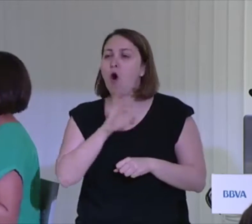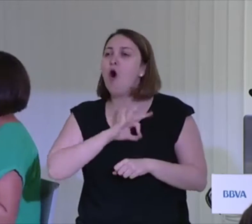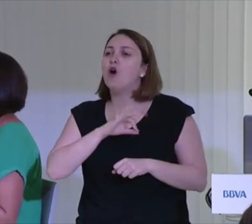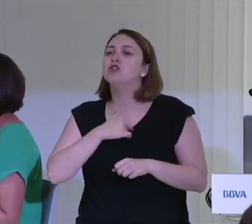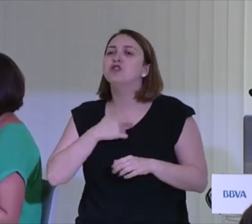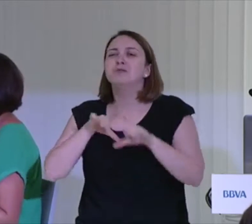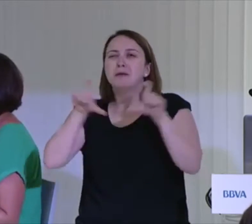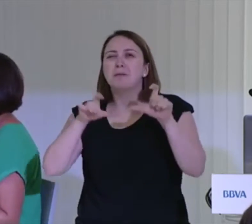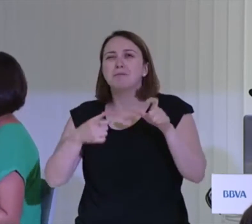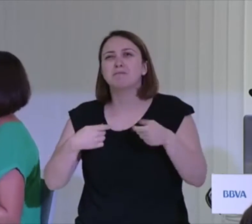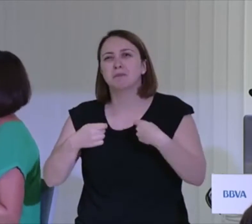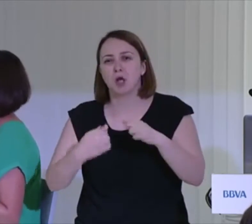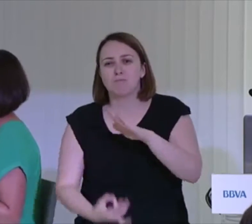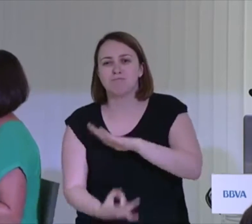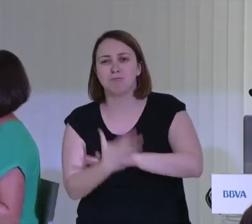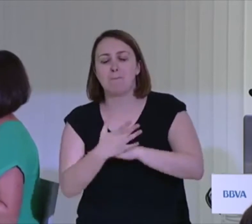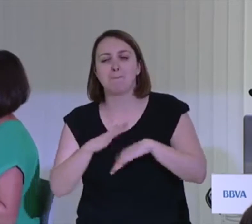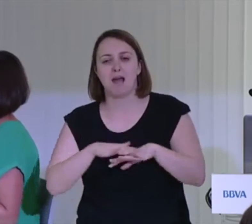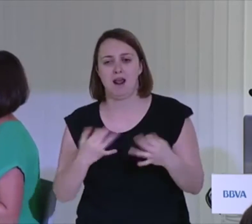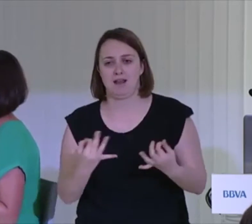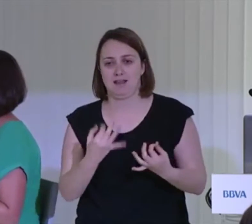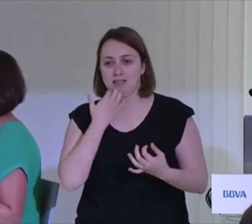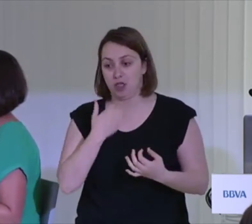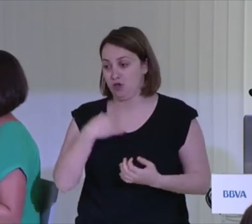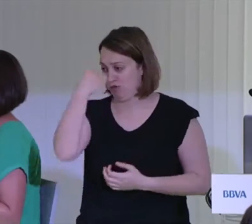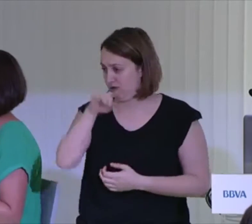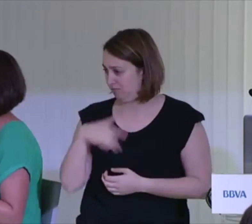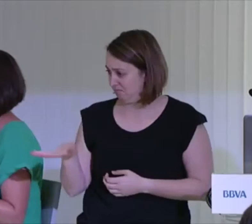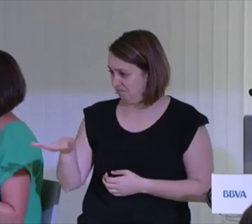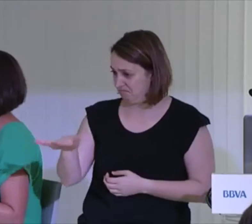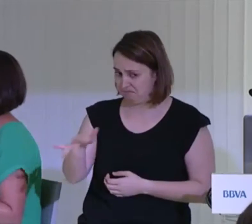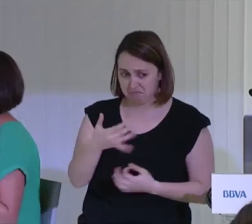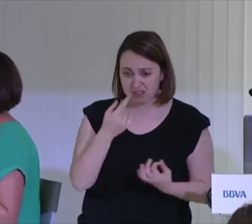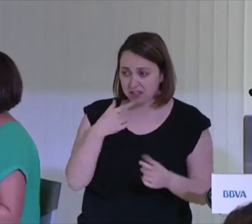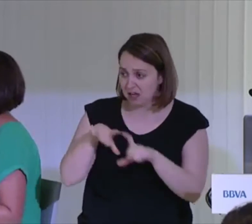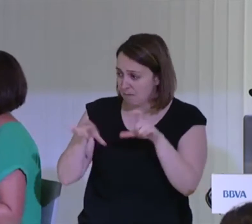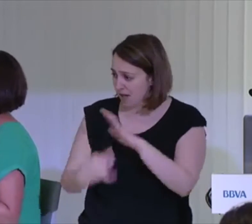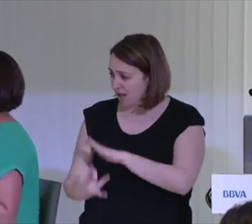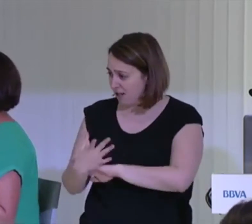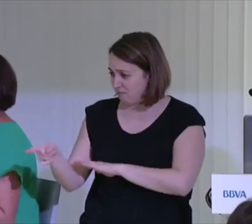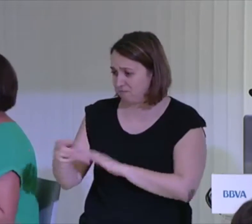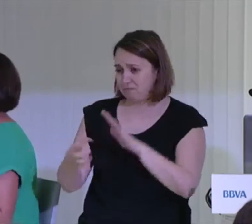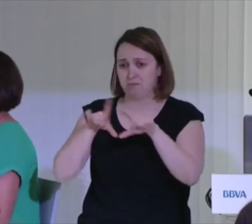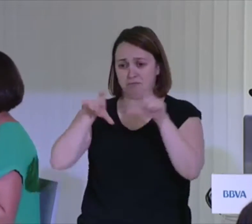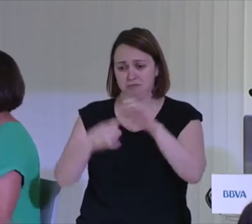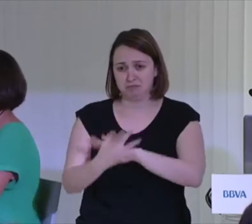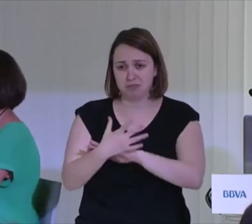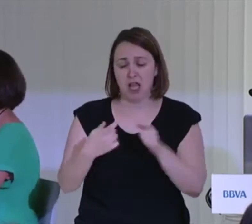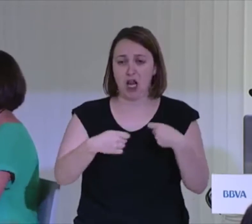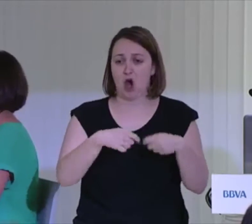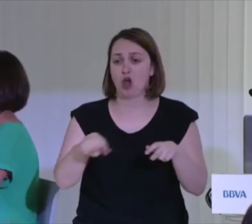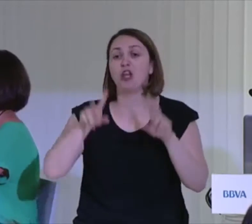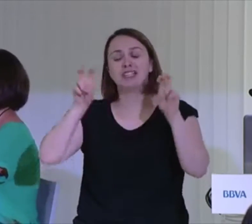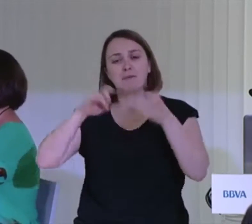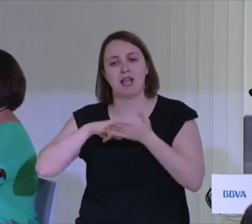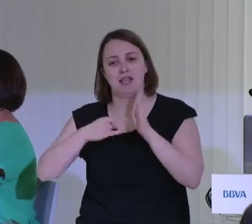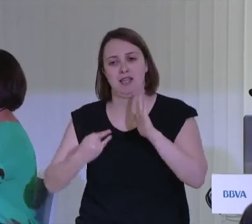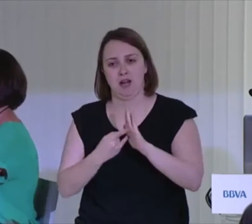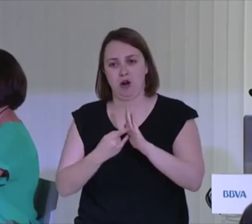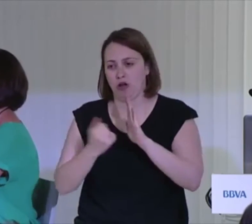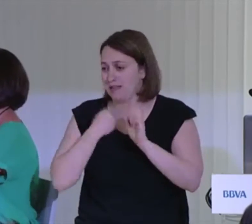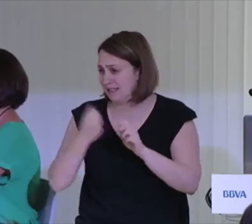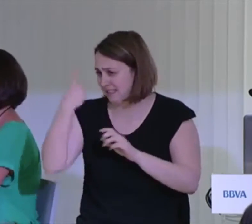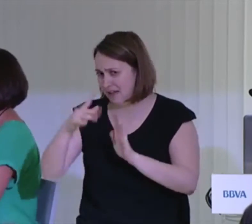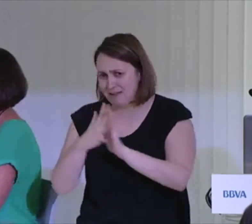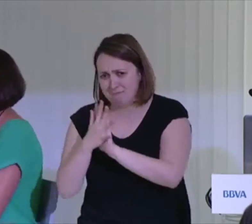en marcha un emprendimiento si sé y lo que veo a mi alrededor es que la gente que decide dar el paso y poner en marcha un negocio dentro del mundo de la tecnología, que es veloz,